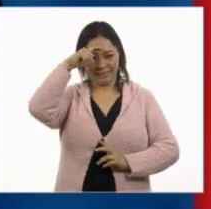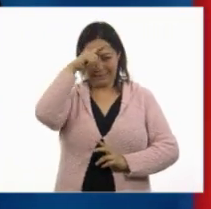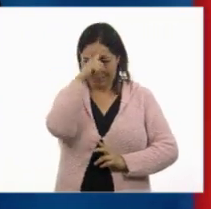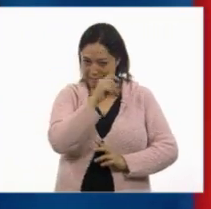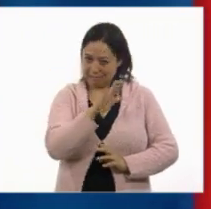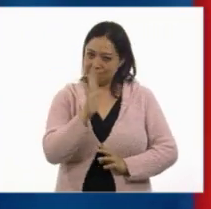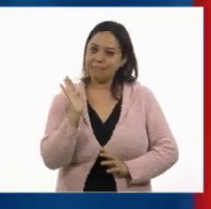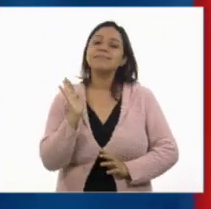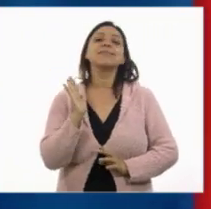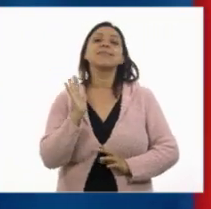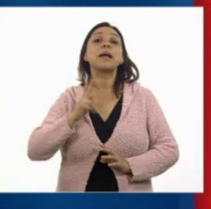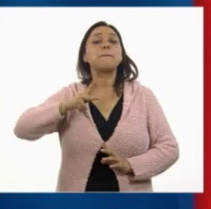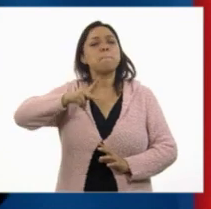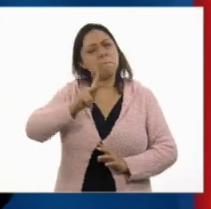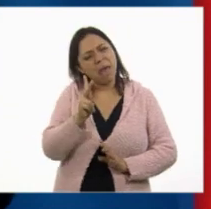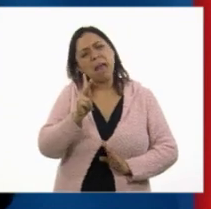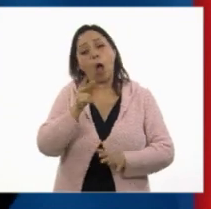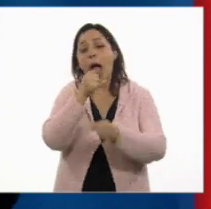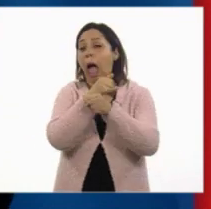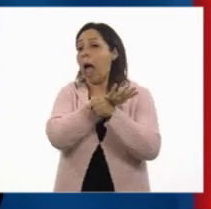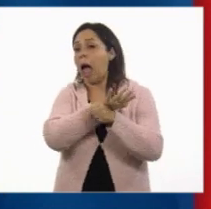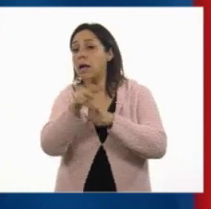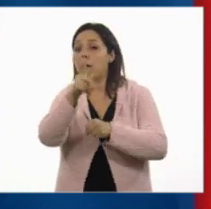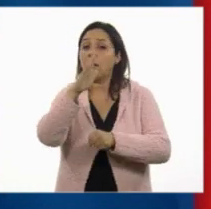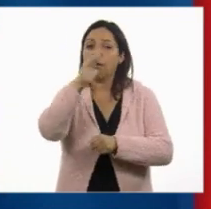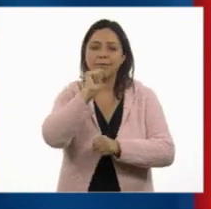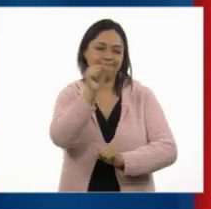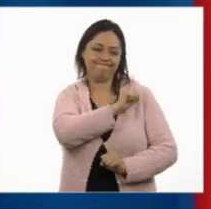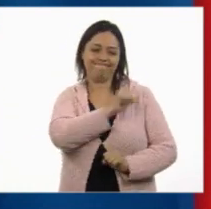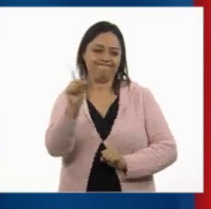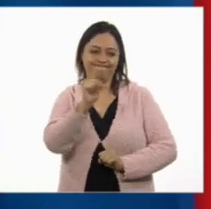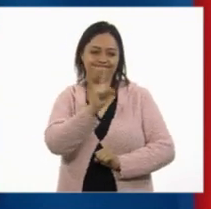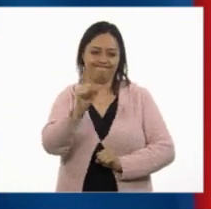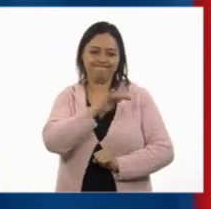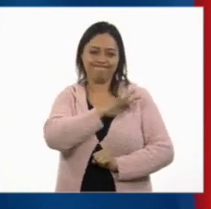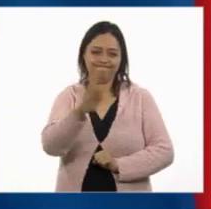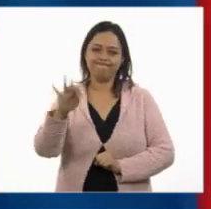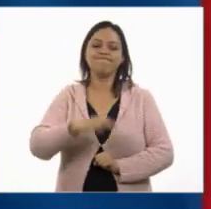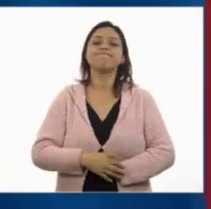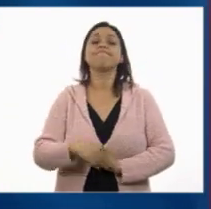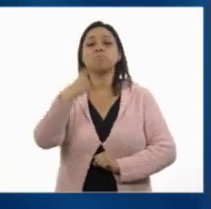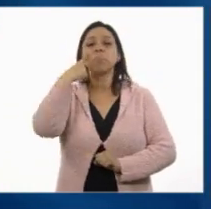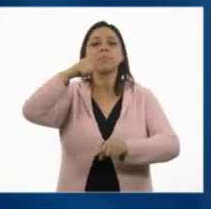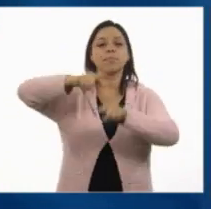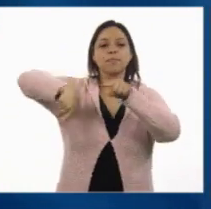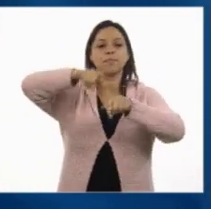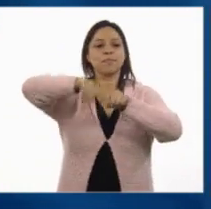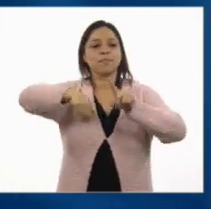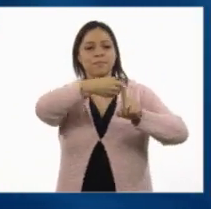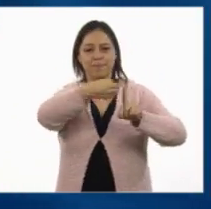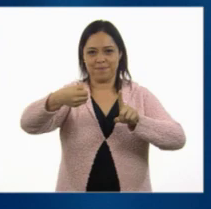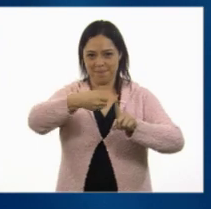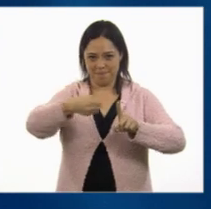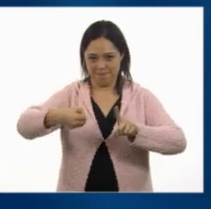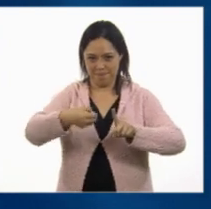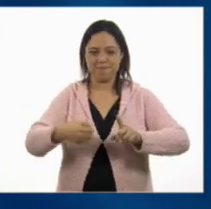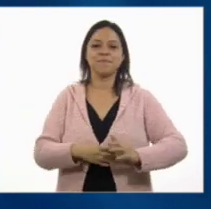Aníbal. ¿Ah, sí? Pero yo creo que no imposible. Para ello, mira, vamos a limpiar aquí un poquito. Y voy